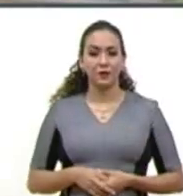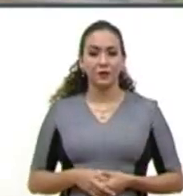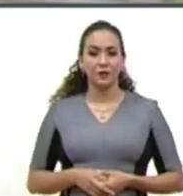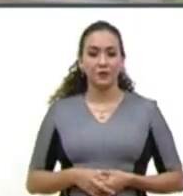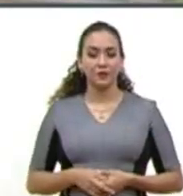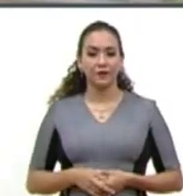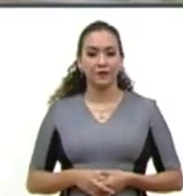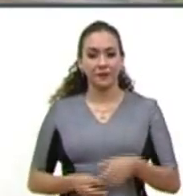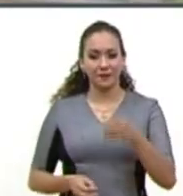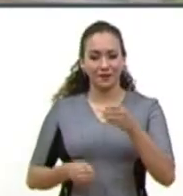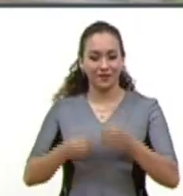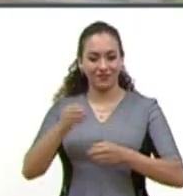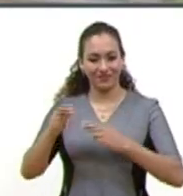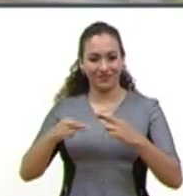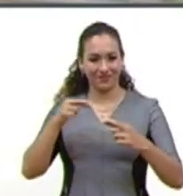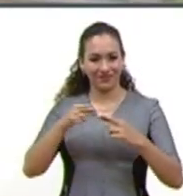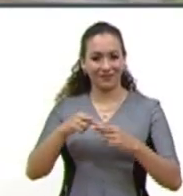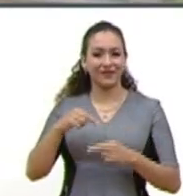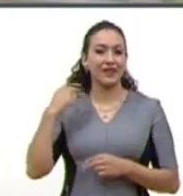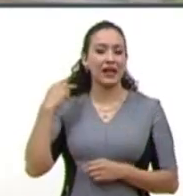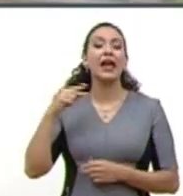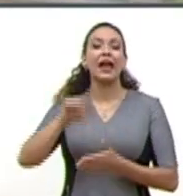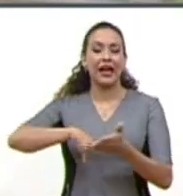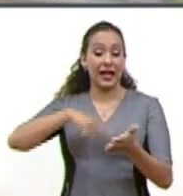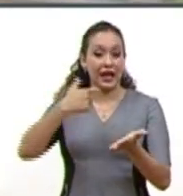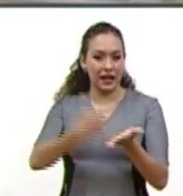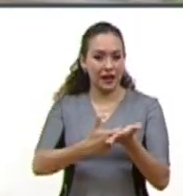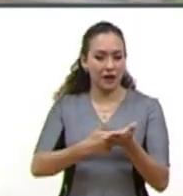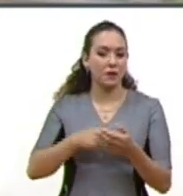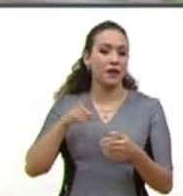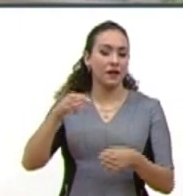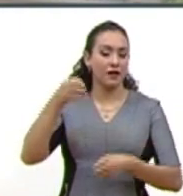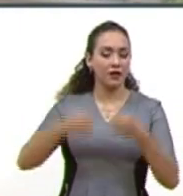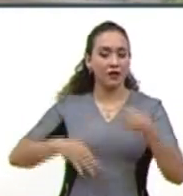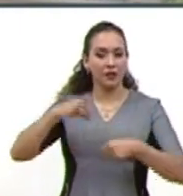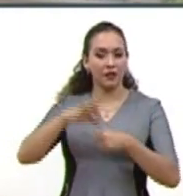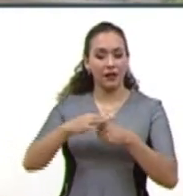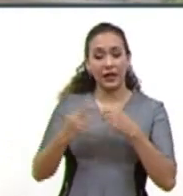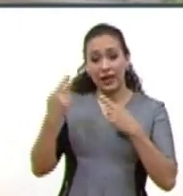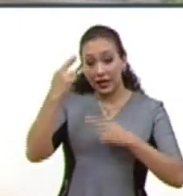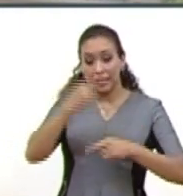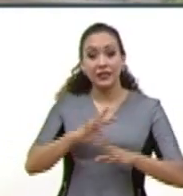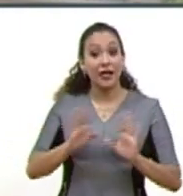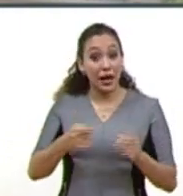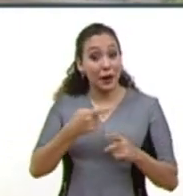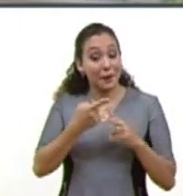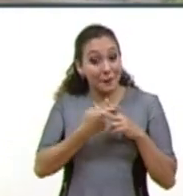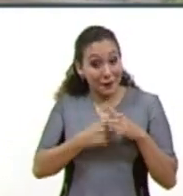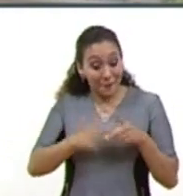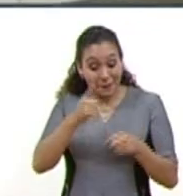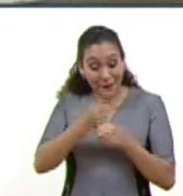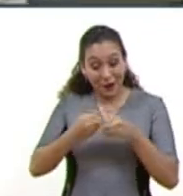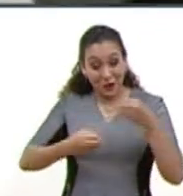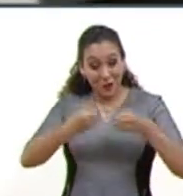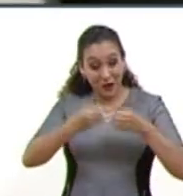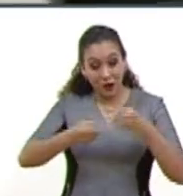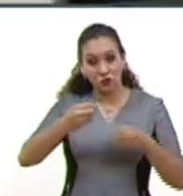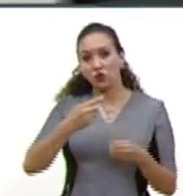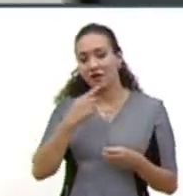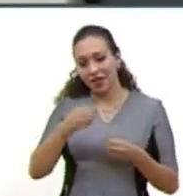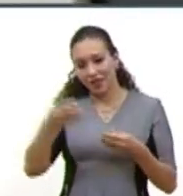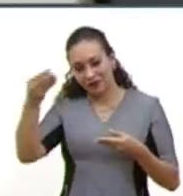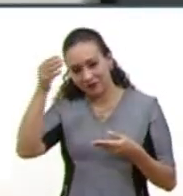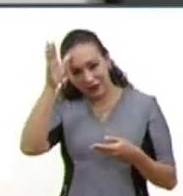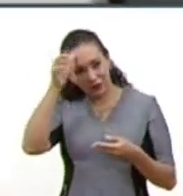Y la Sala Regional Jalapa del Tribunal Electoral analizó los primeros juicios de inconformidad relacionados con el proceso electoral